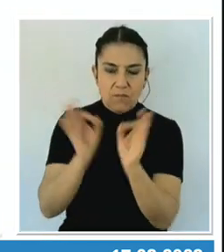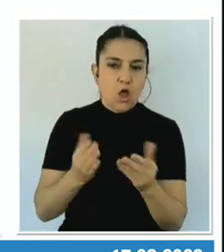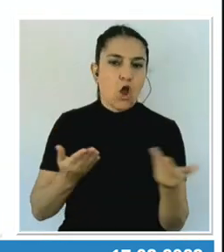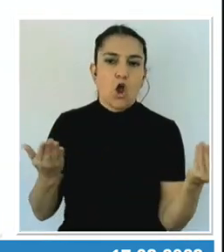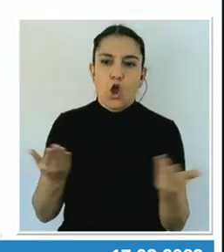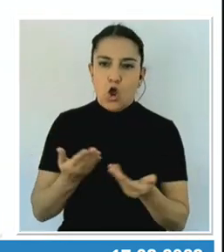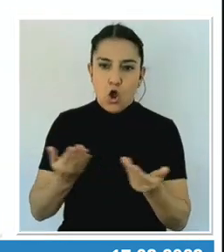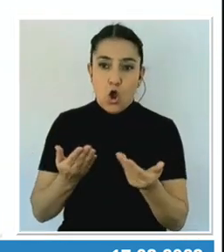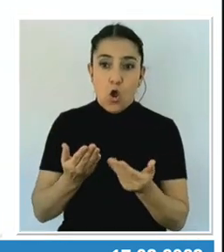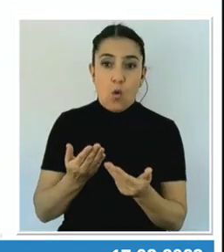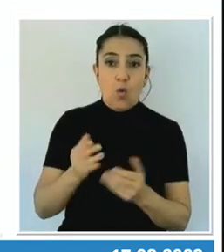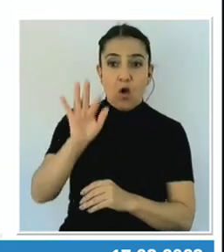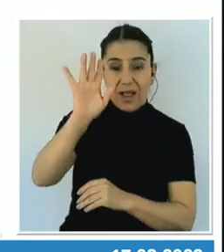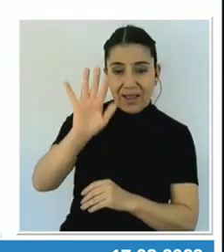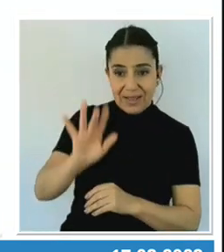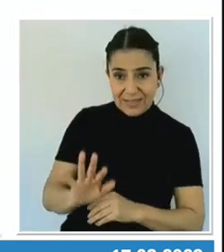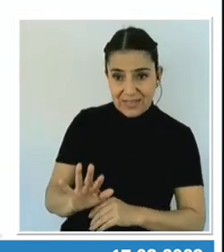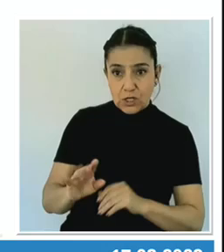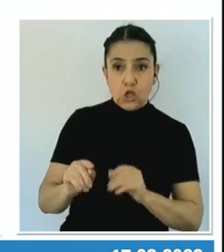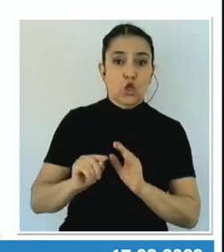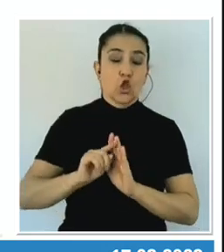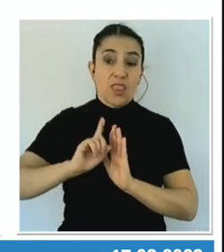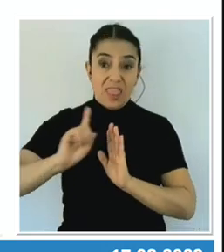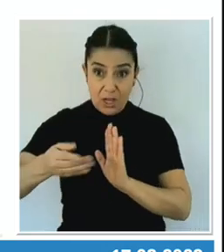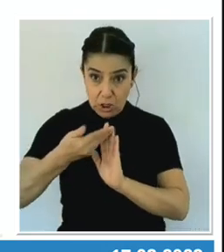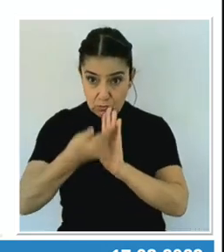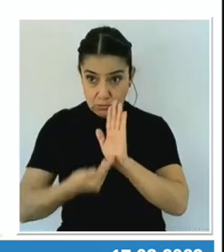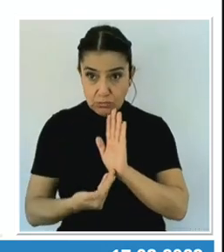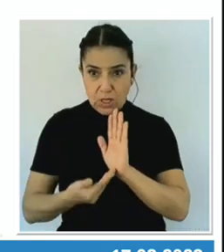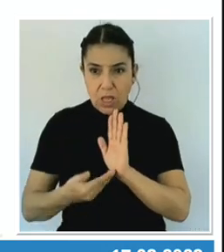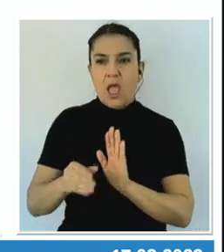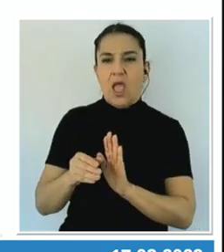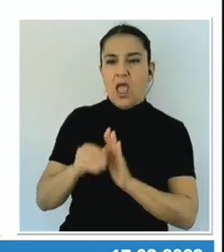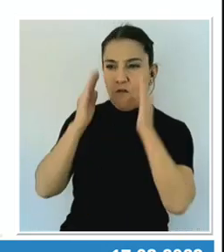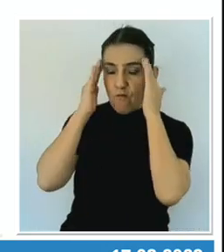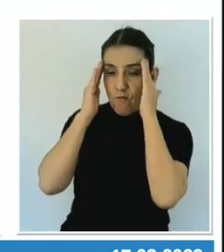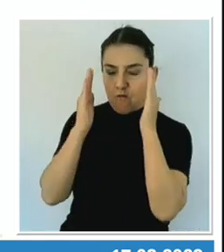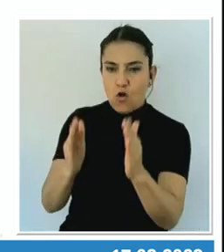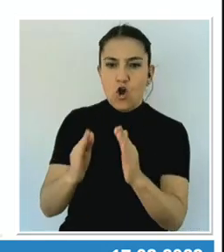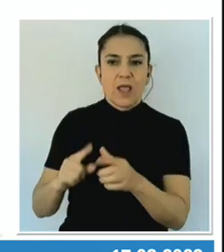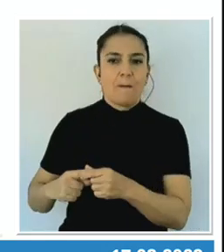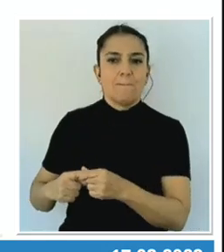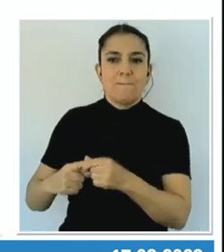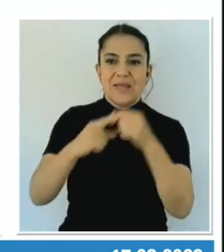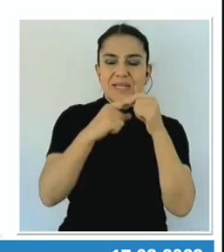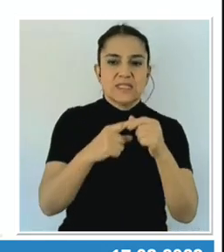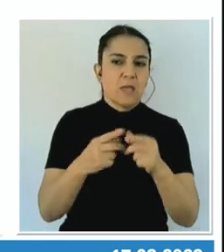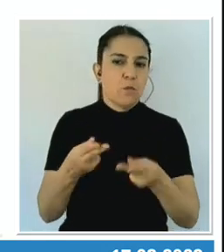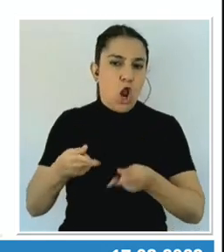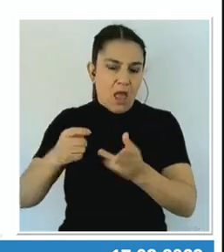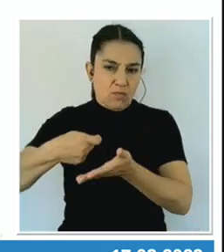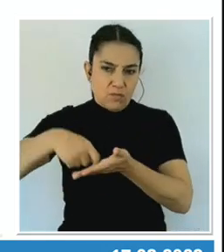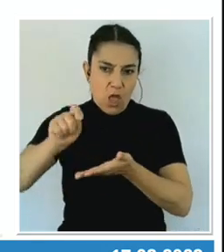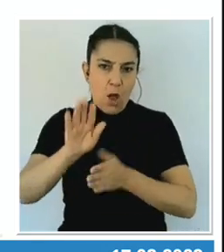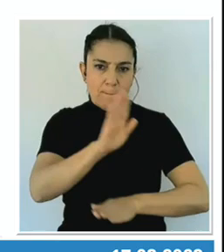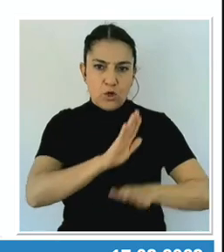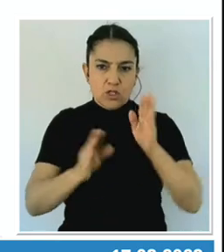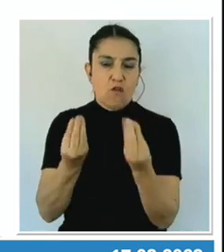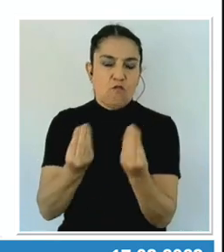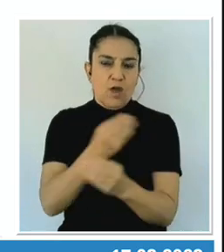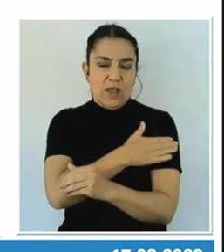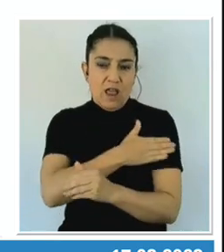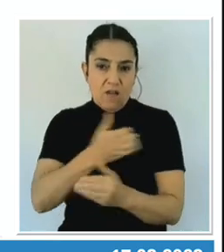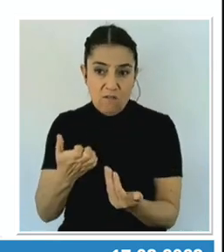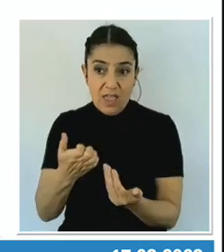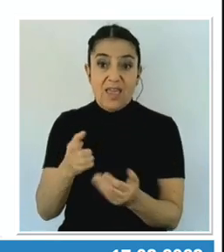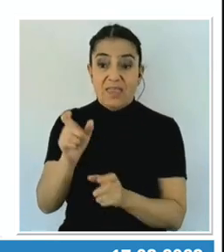por la doctrina administrativista, el principio de confianza legítima envuelve la protección de la buena fe tanto de los inmediatamente interesados en el